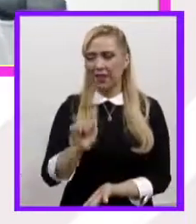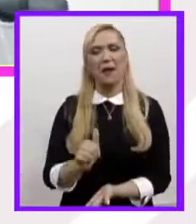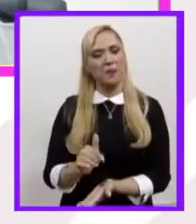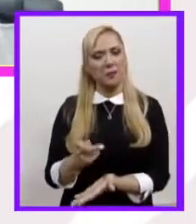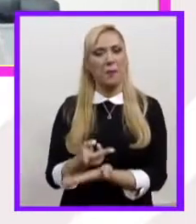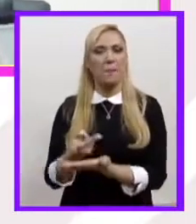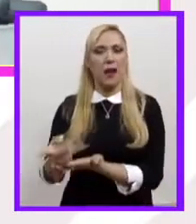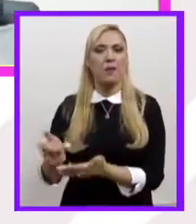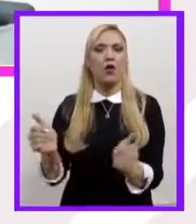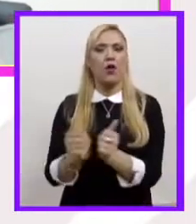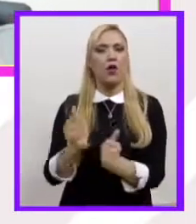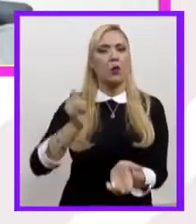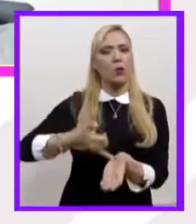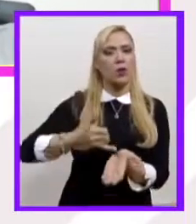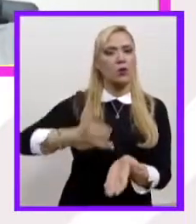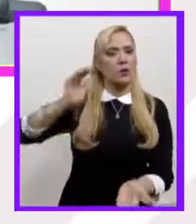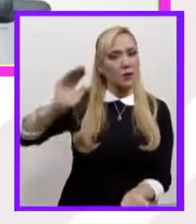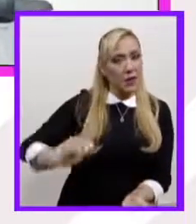buena cultura laboral.